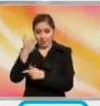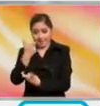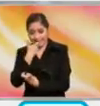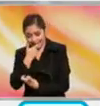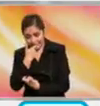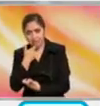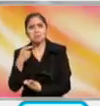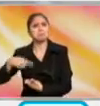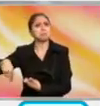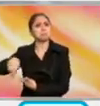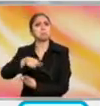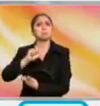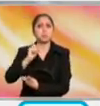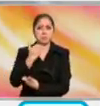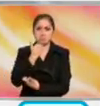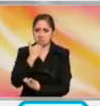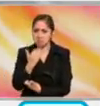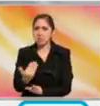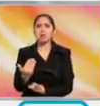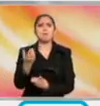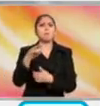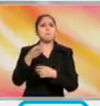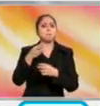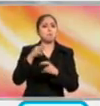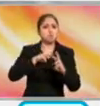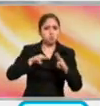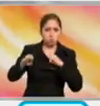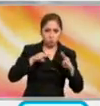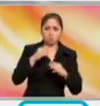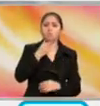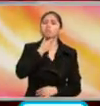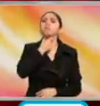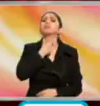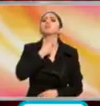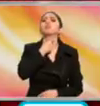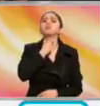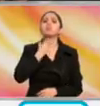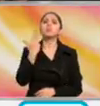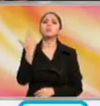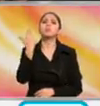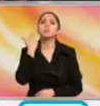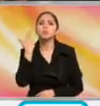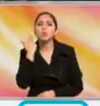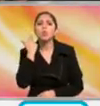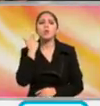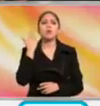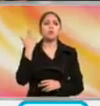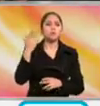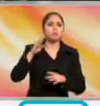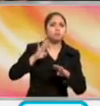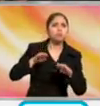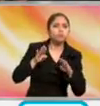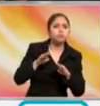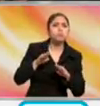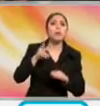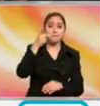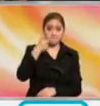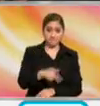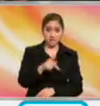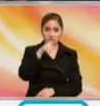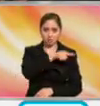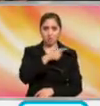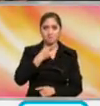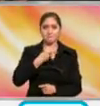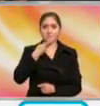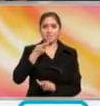bien, ¿sí? Movimientos guturales, onomatopeyas, sonidos, ritmo, ¿sí? Empiezan a decir